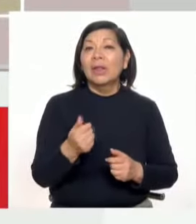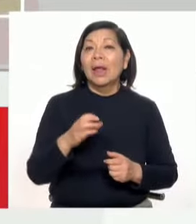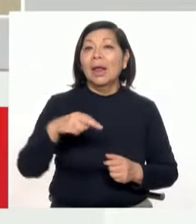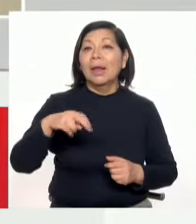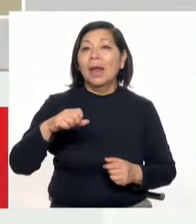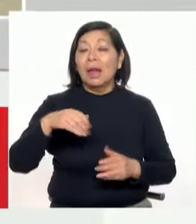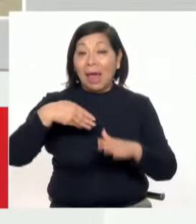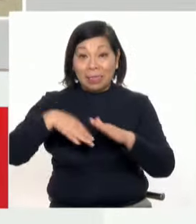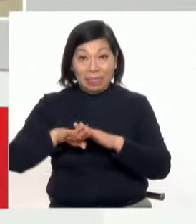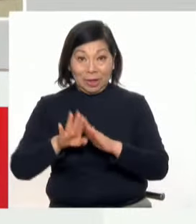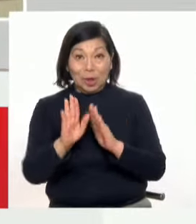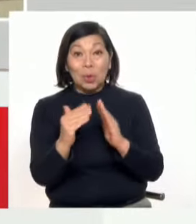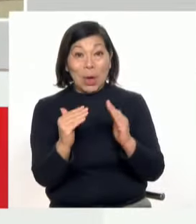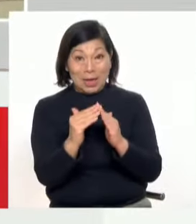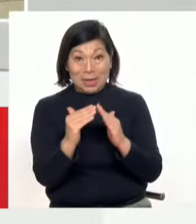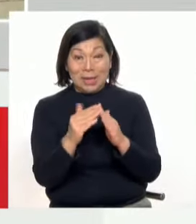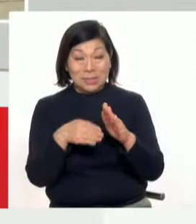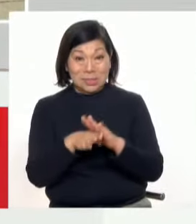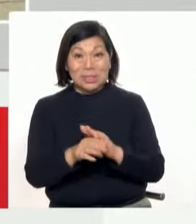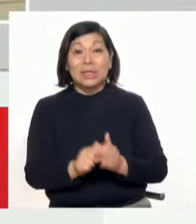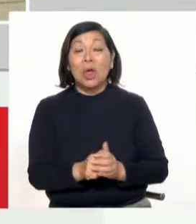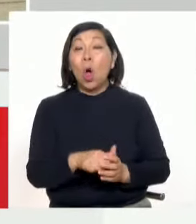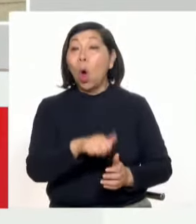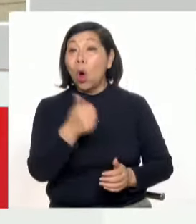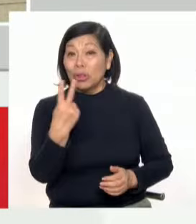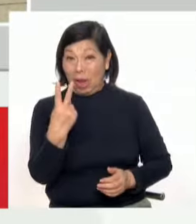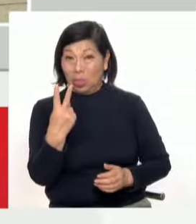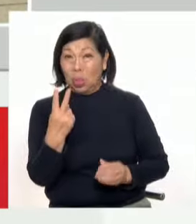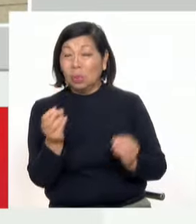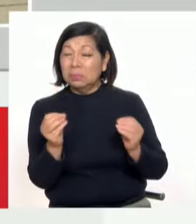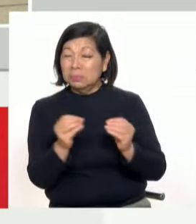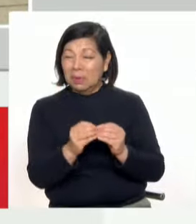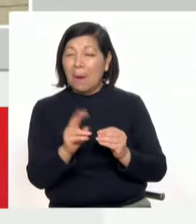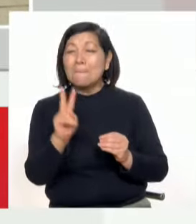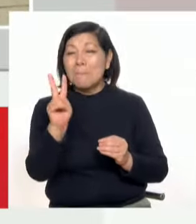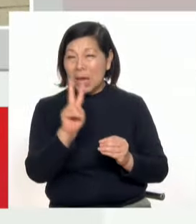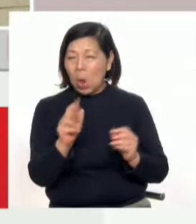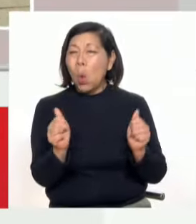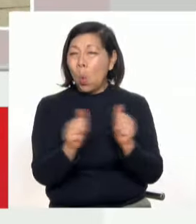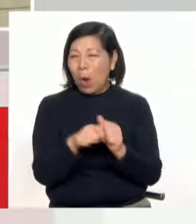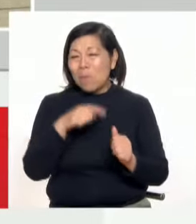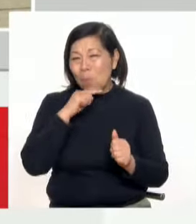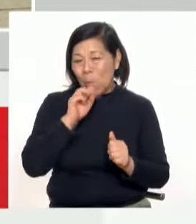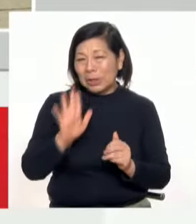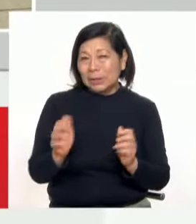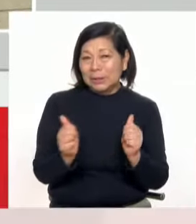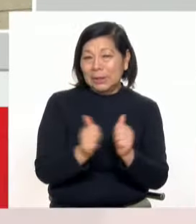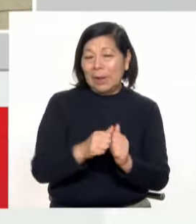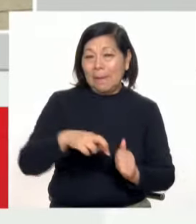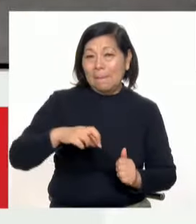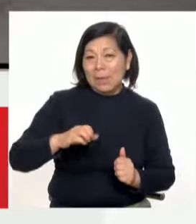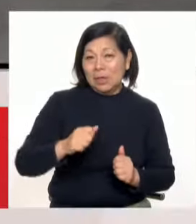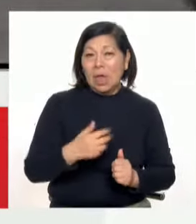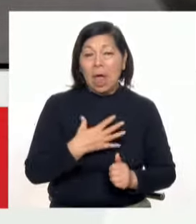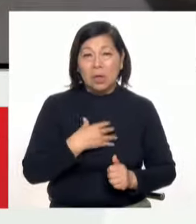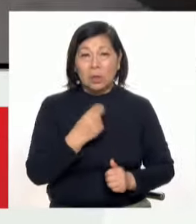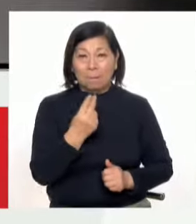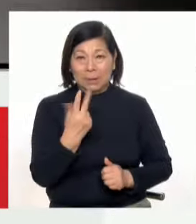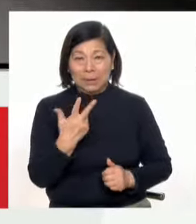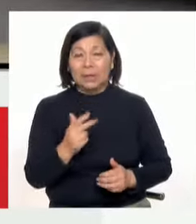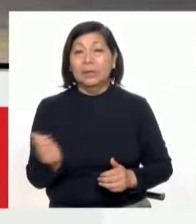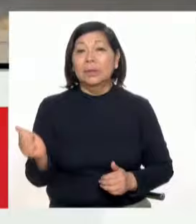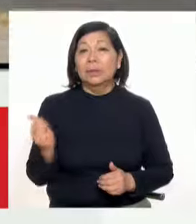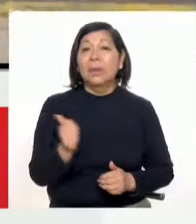Naranjal, en el interior de un departamento, junto a personas también de nacionalidad venezolana: Robertson Piñero Linares, de 23